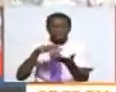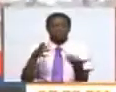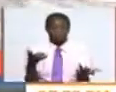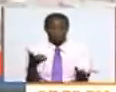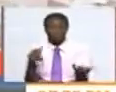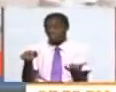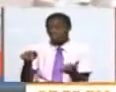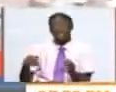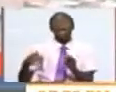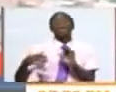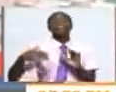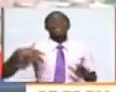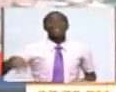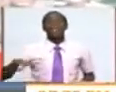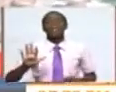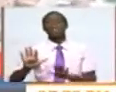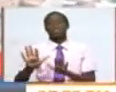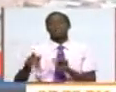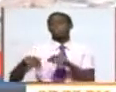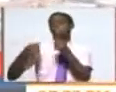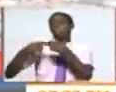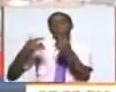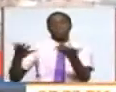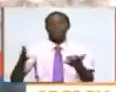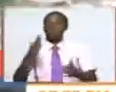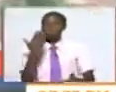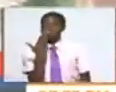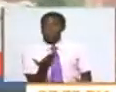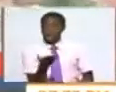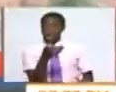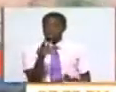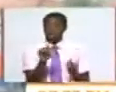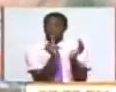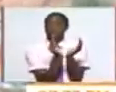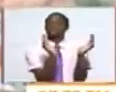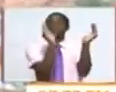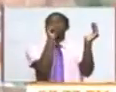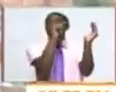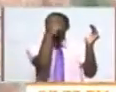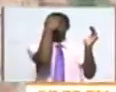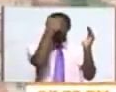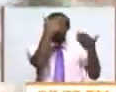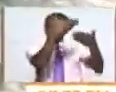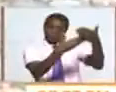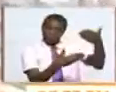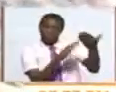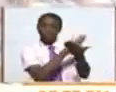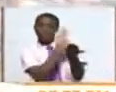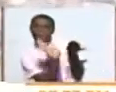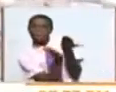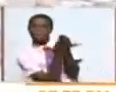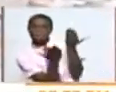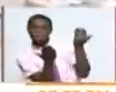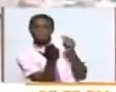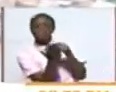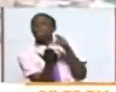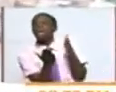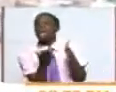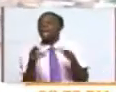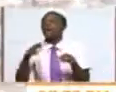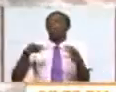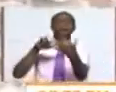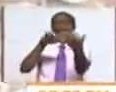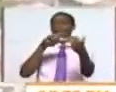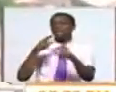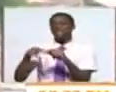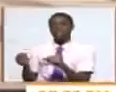sus derechos. Por ello, la UNICEF ha establecido un protocolo facultativo sobre la participación de niños en conflictos armados, puesto en